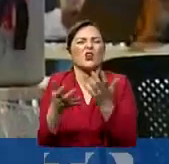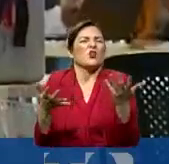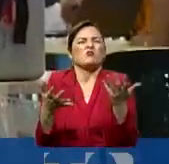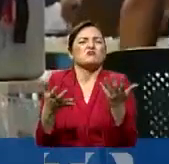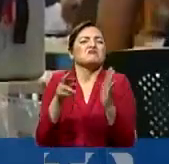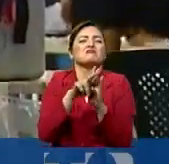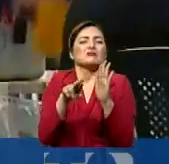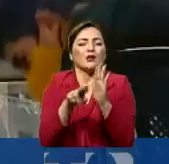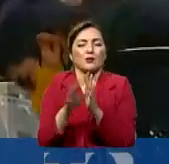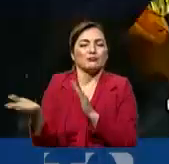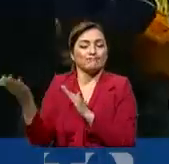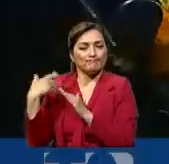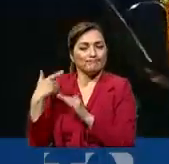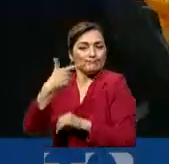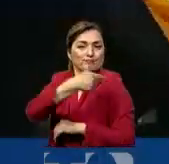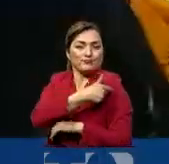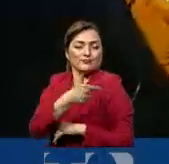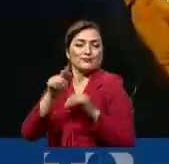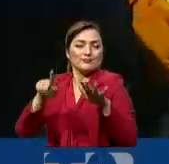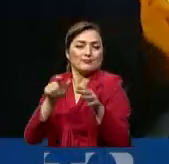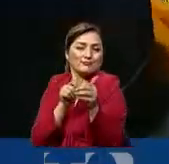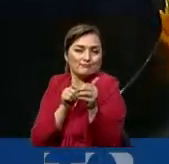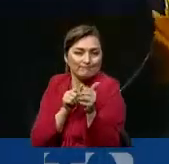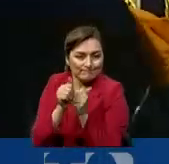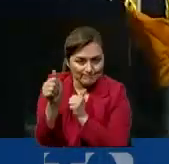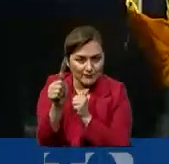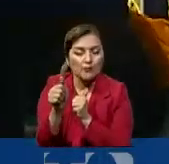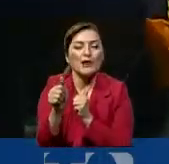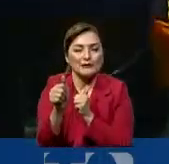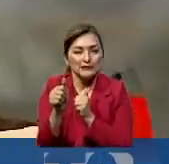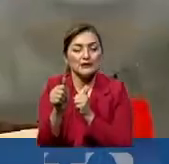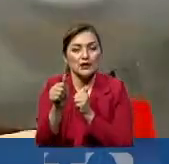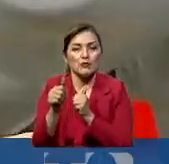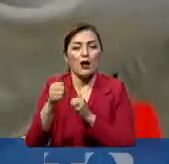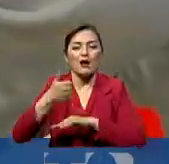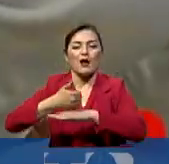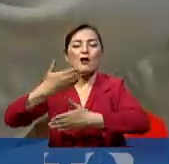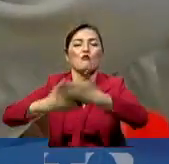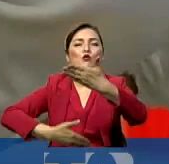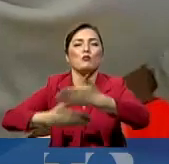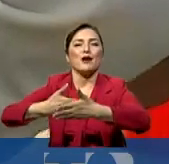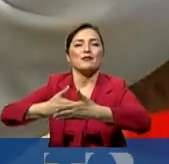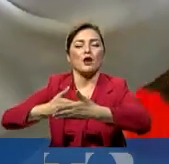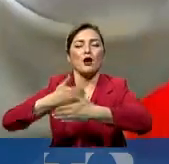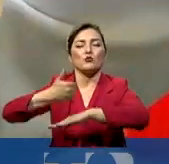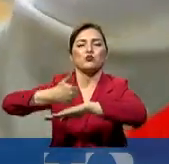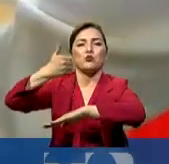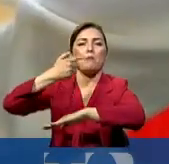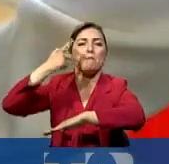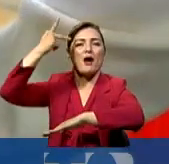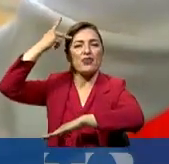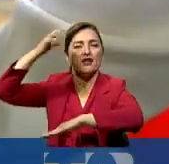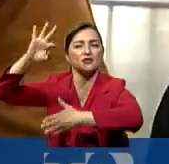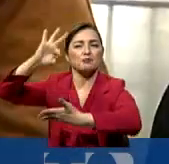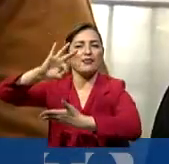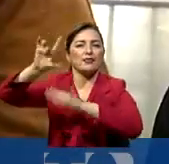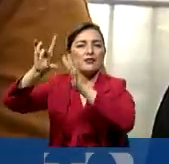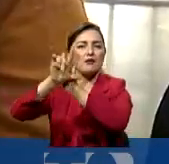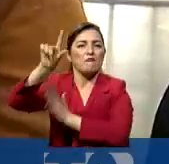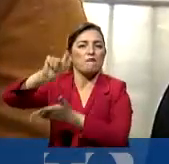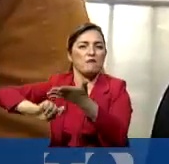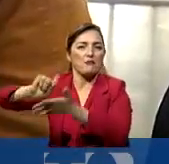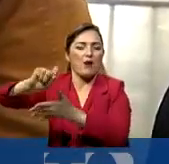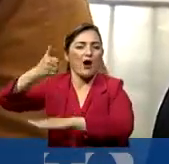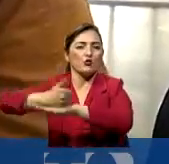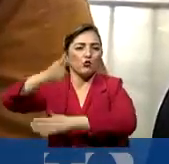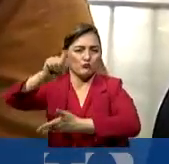de haber completado su esquema de vacunación. Es importante que acudan con un consentimiento informado firmado por el padre o representante legal para que